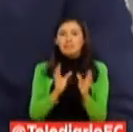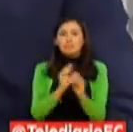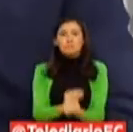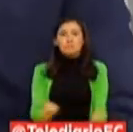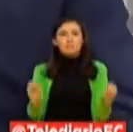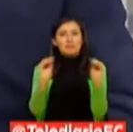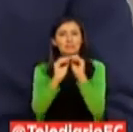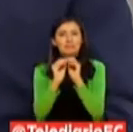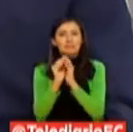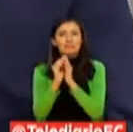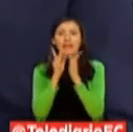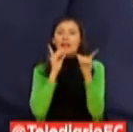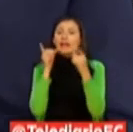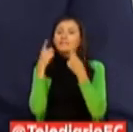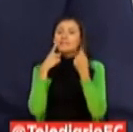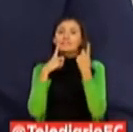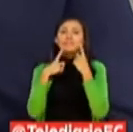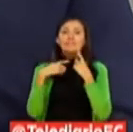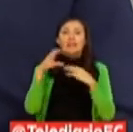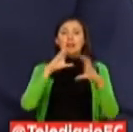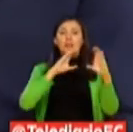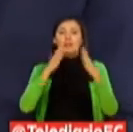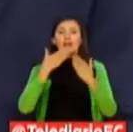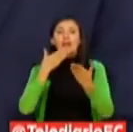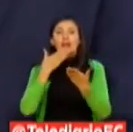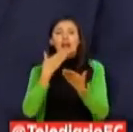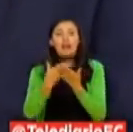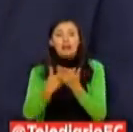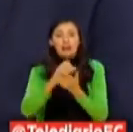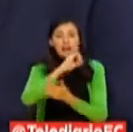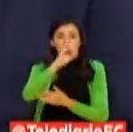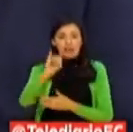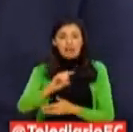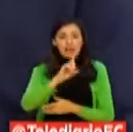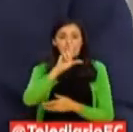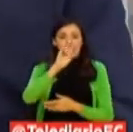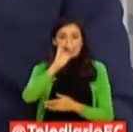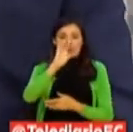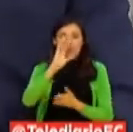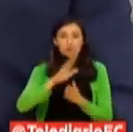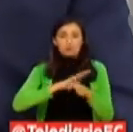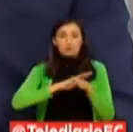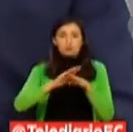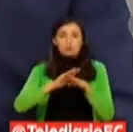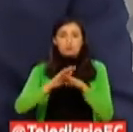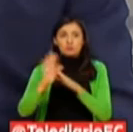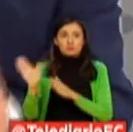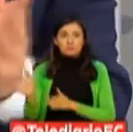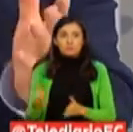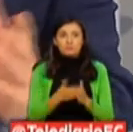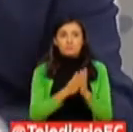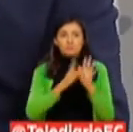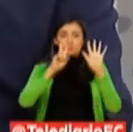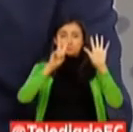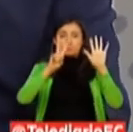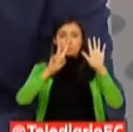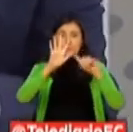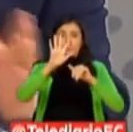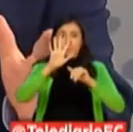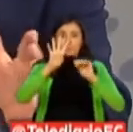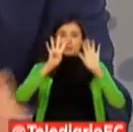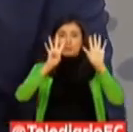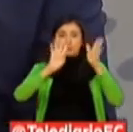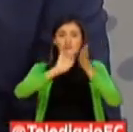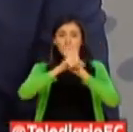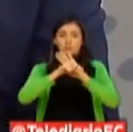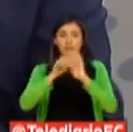escucharle, saborear esta conversación. Bueno. Gracias a Julio Pasos por aceptar la invitación a Primera Impresión.